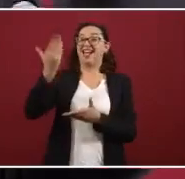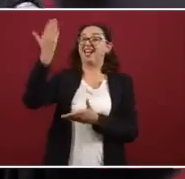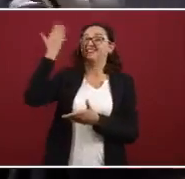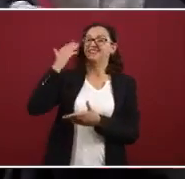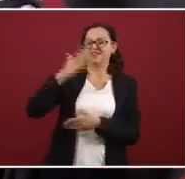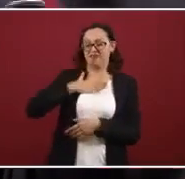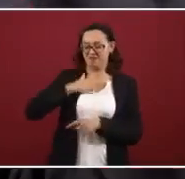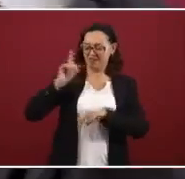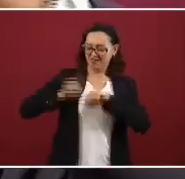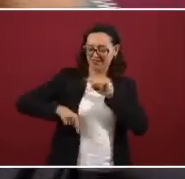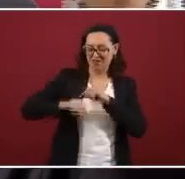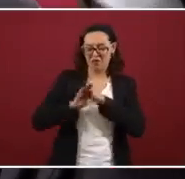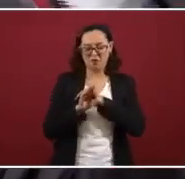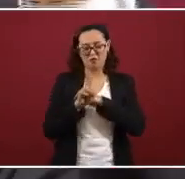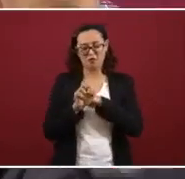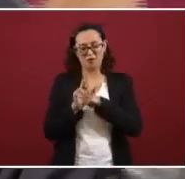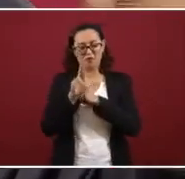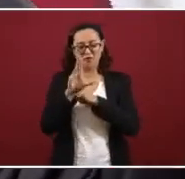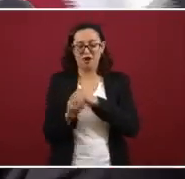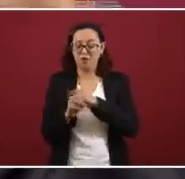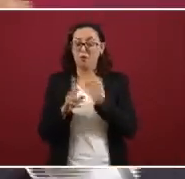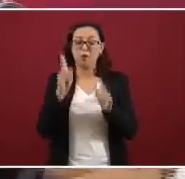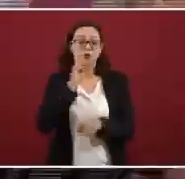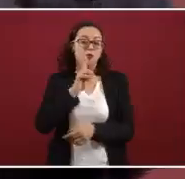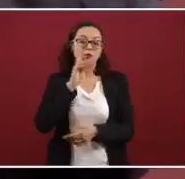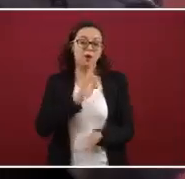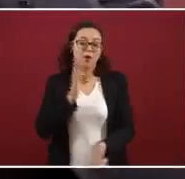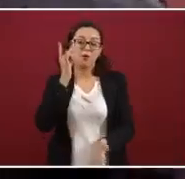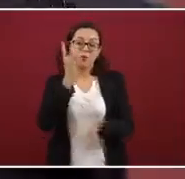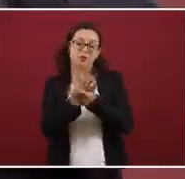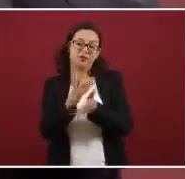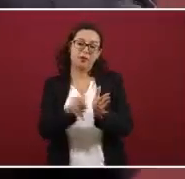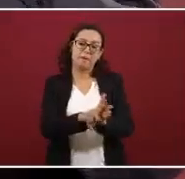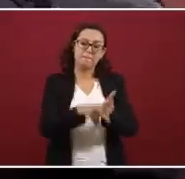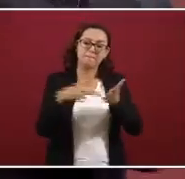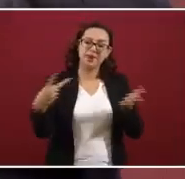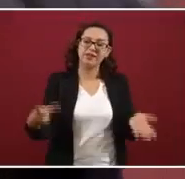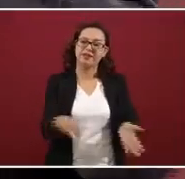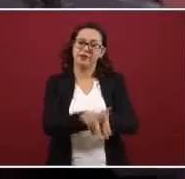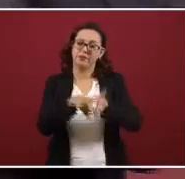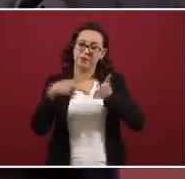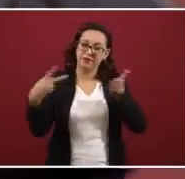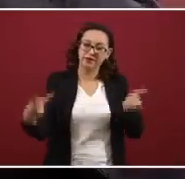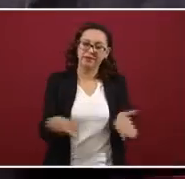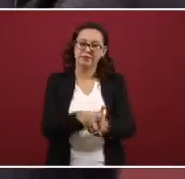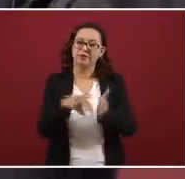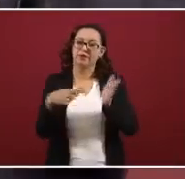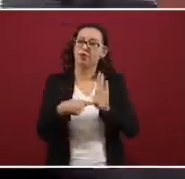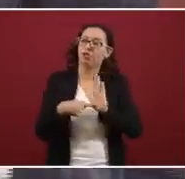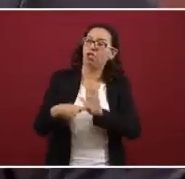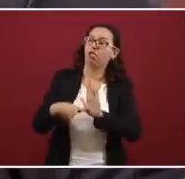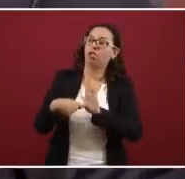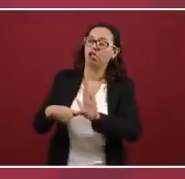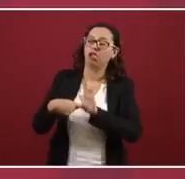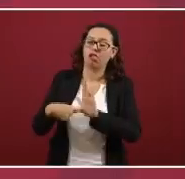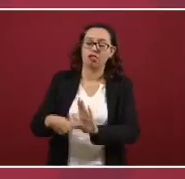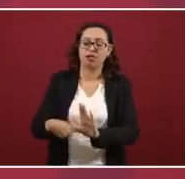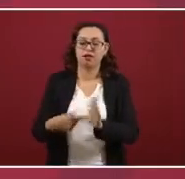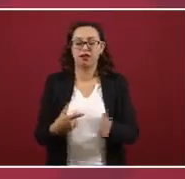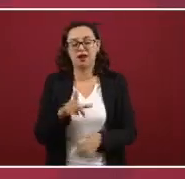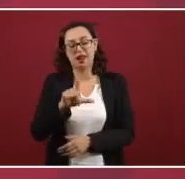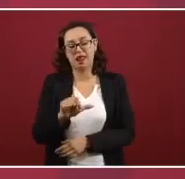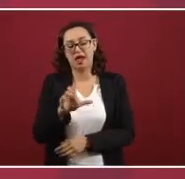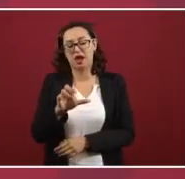pruebas que se presentaban de notas periodísticas de La Crónica, ¿cómo le